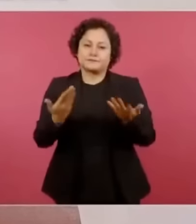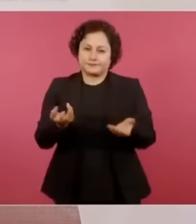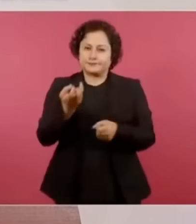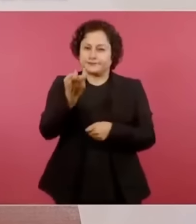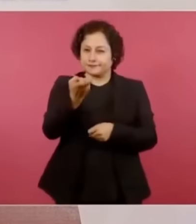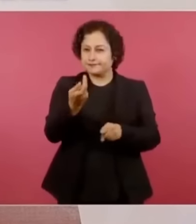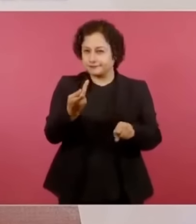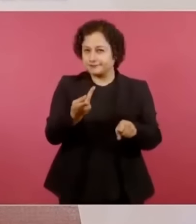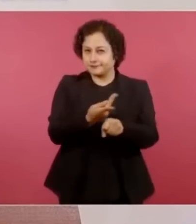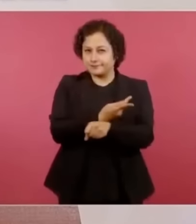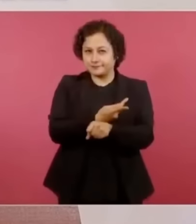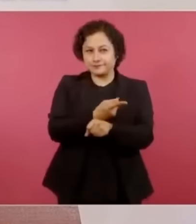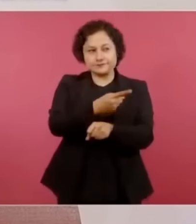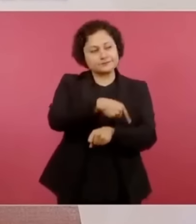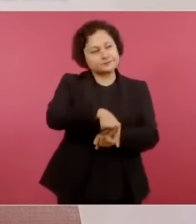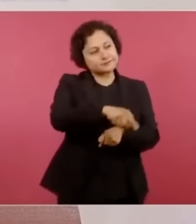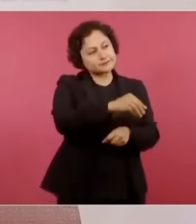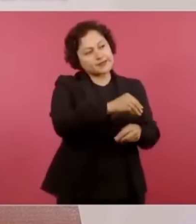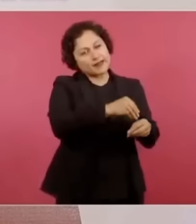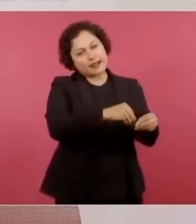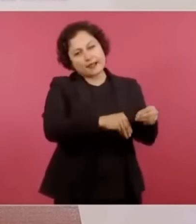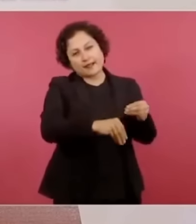Entonces,